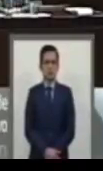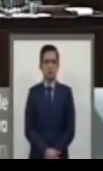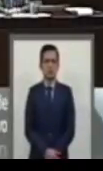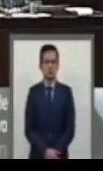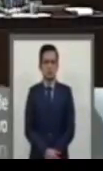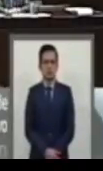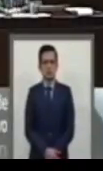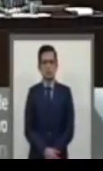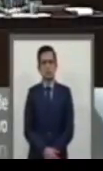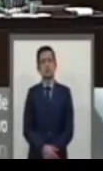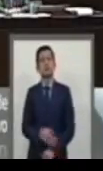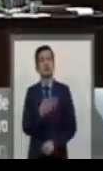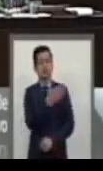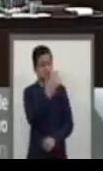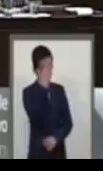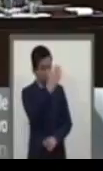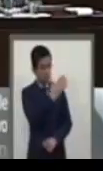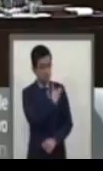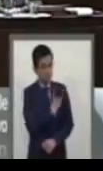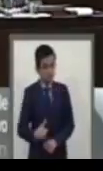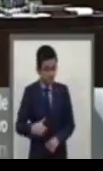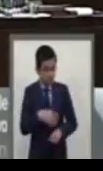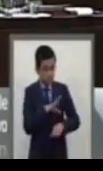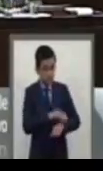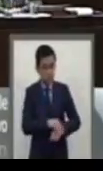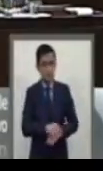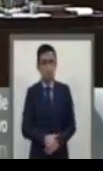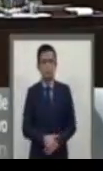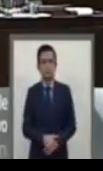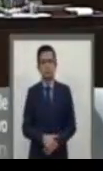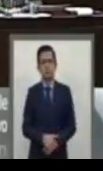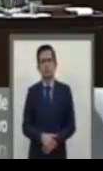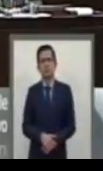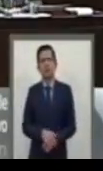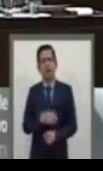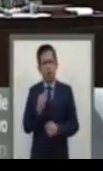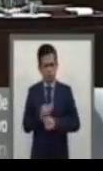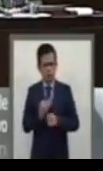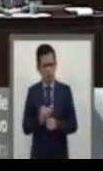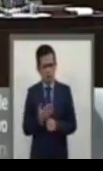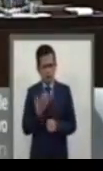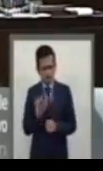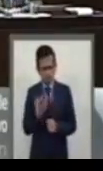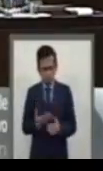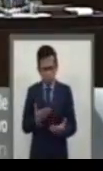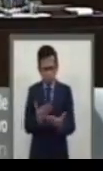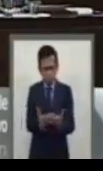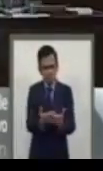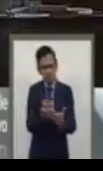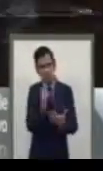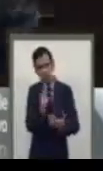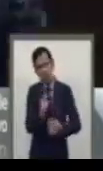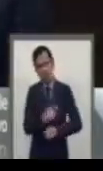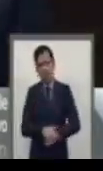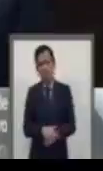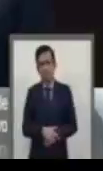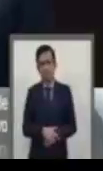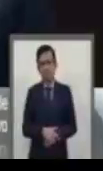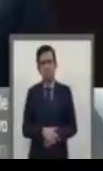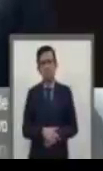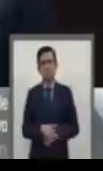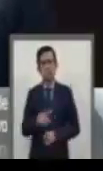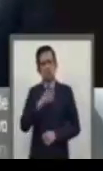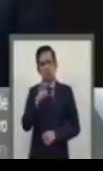Con su venia, señor presidente. El exhorto que se nos propone es pertinente en la medida de que el Grupo de